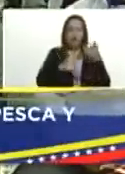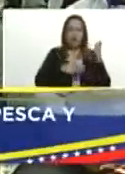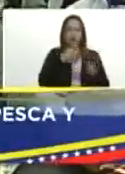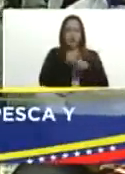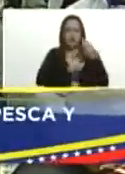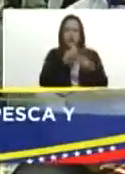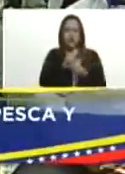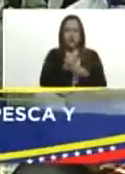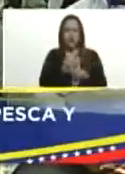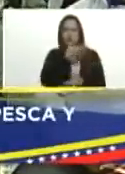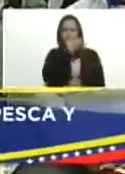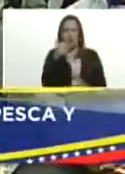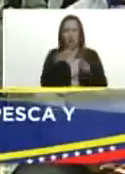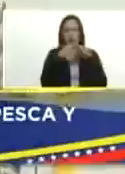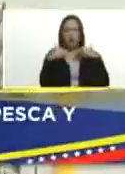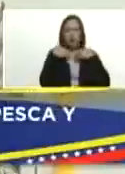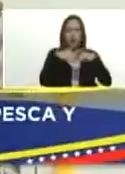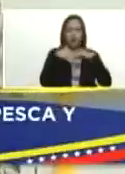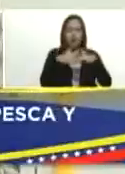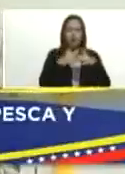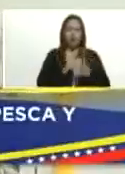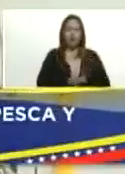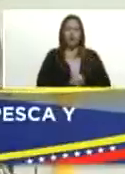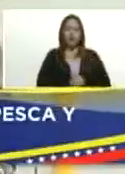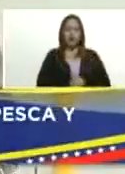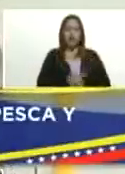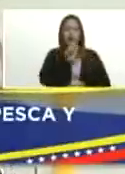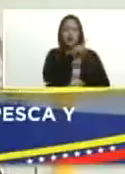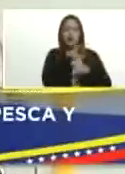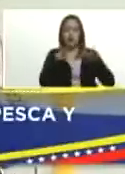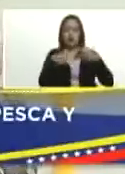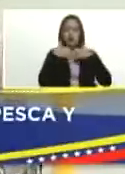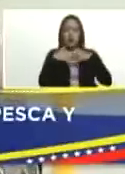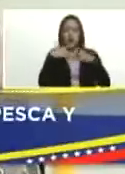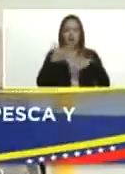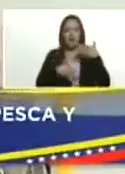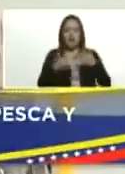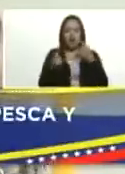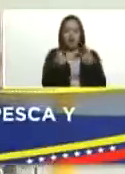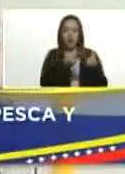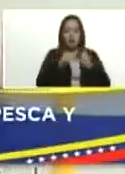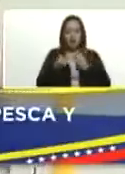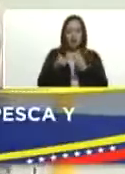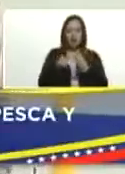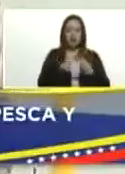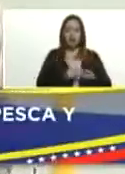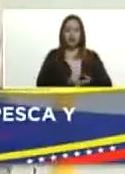motores, los 18 motores de la agenda económica